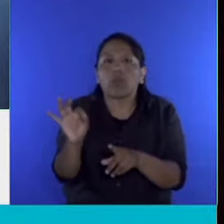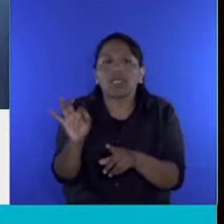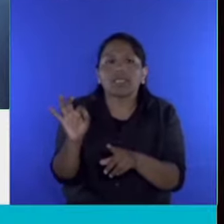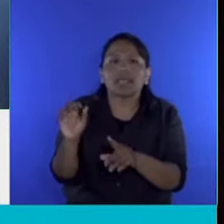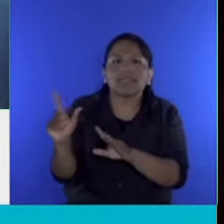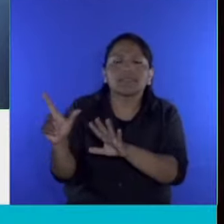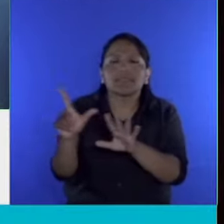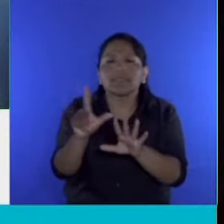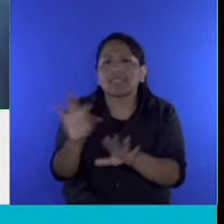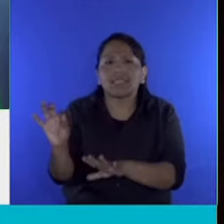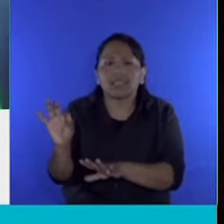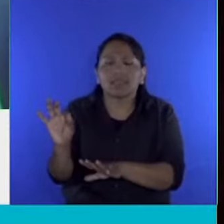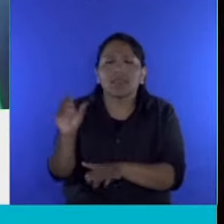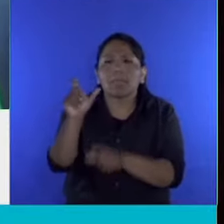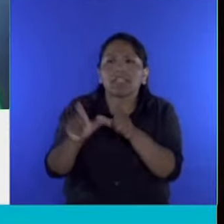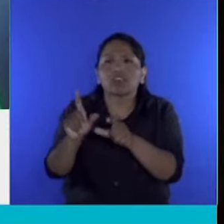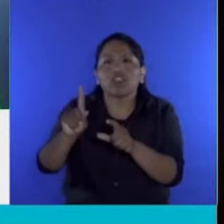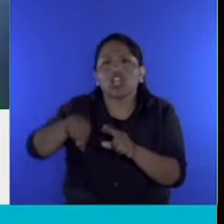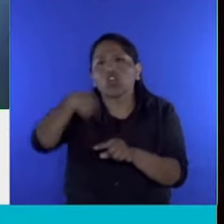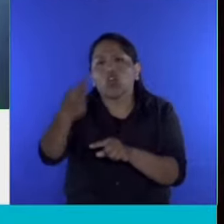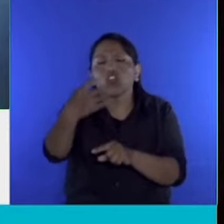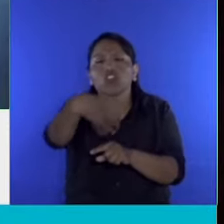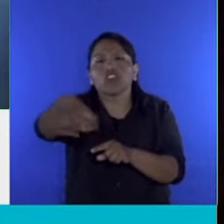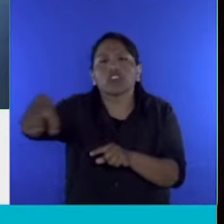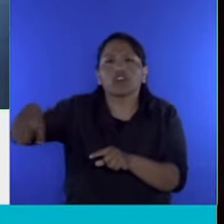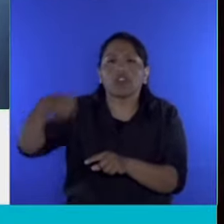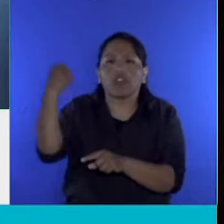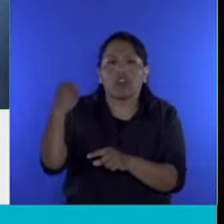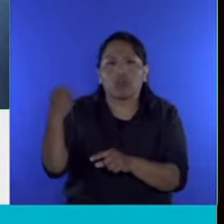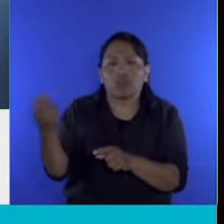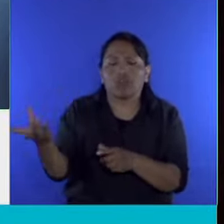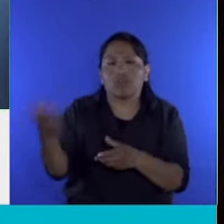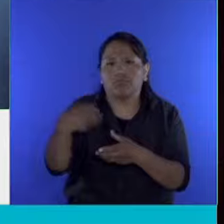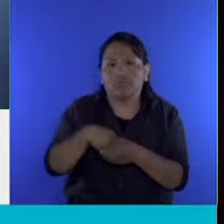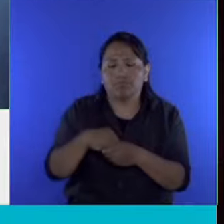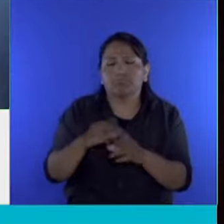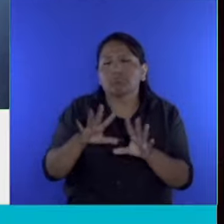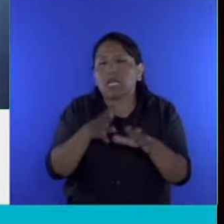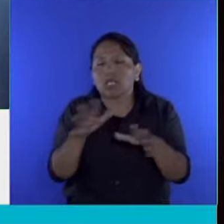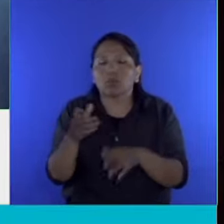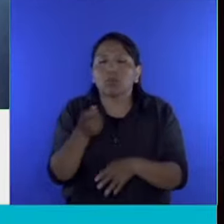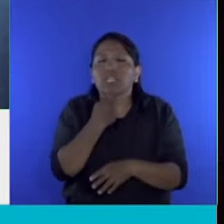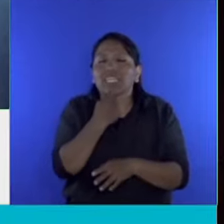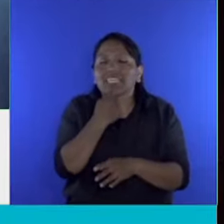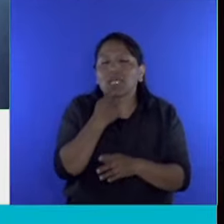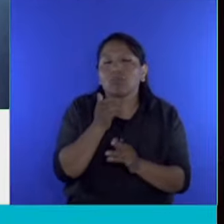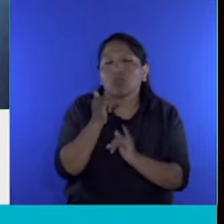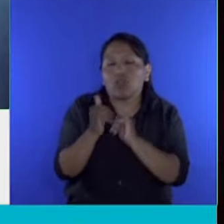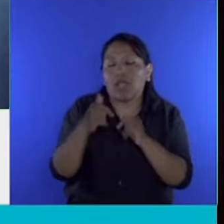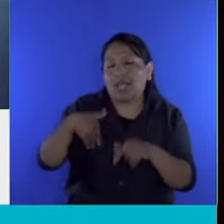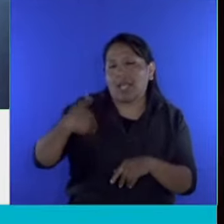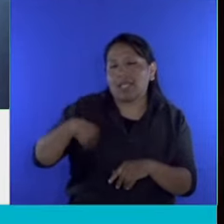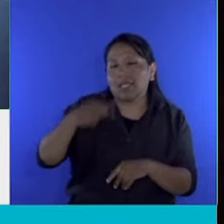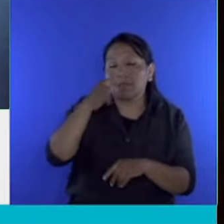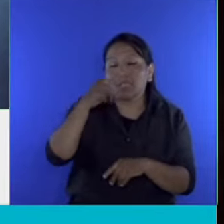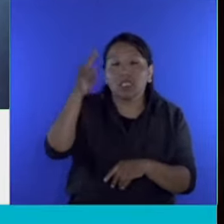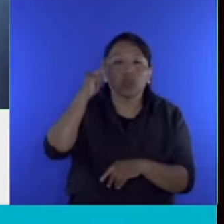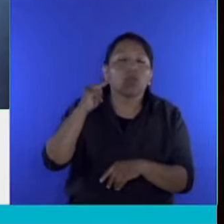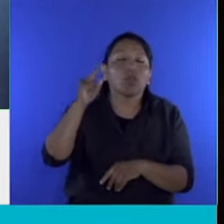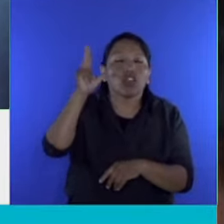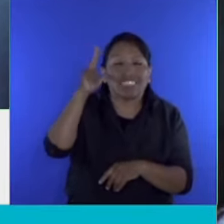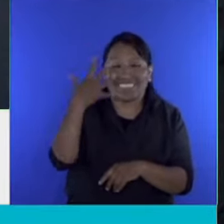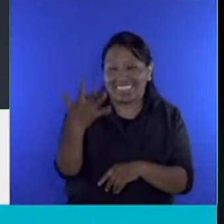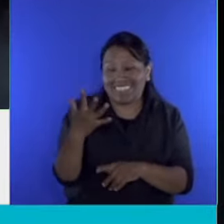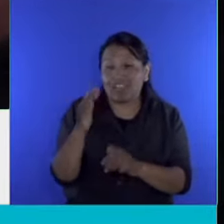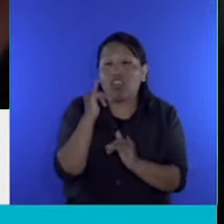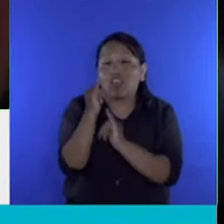y 70 personas en otros sectores económicos para tomar un ejemplo que ya citamos el de Argentina 1985